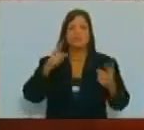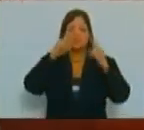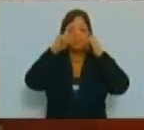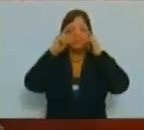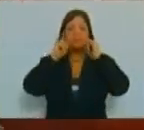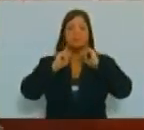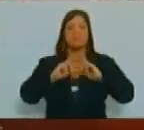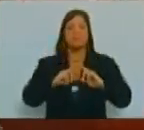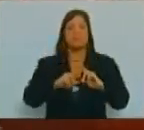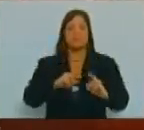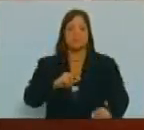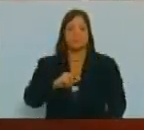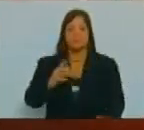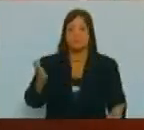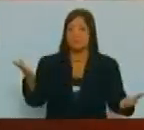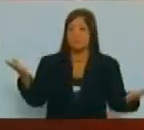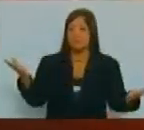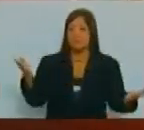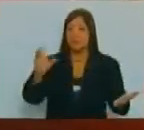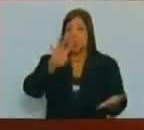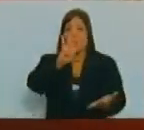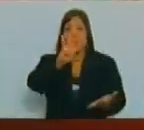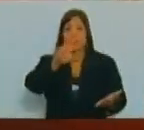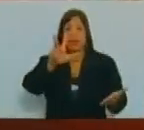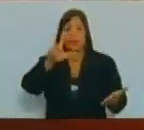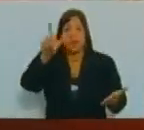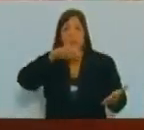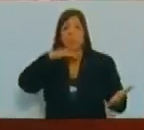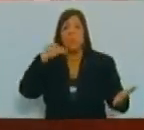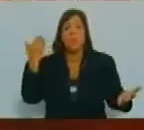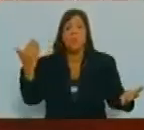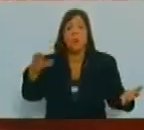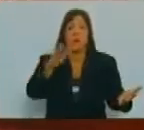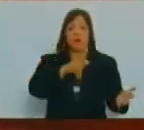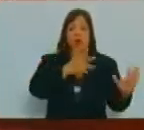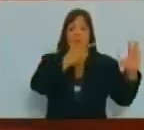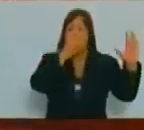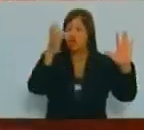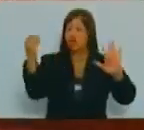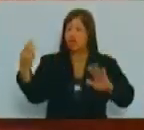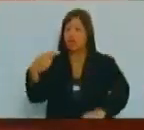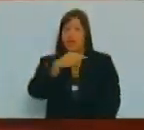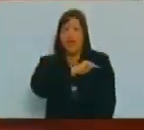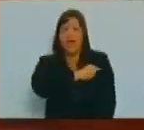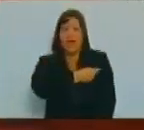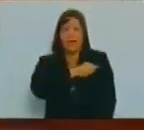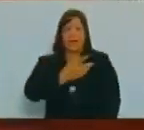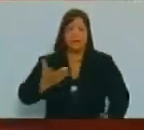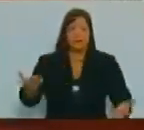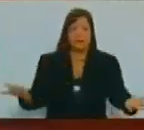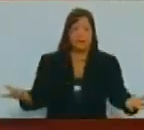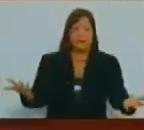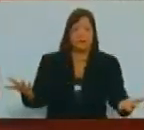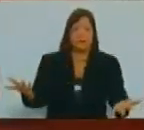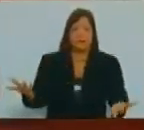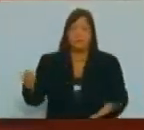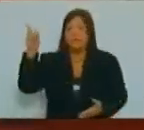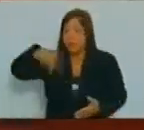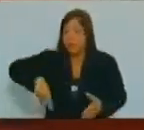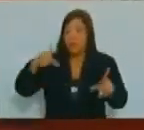con 43 muertos y 800 heridos y también estoy